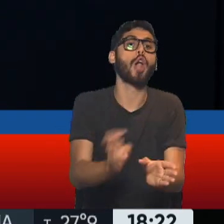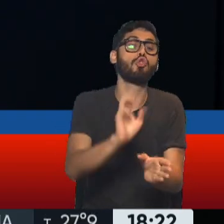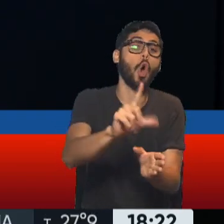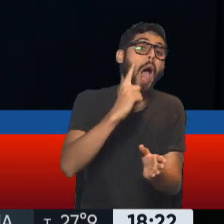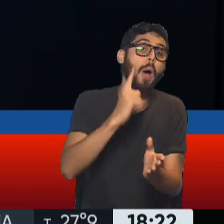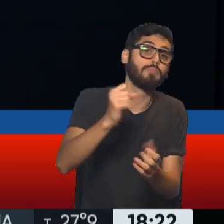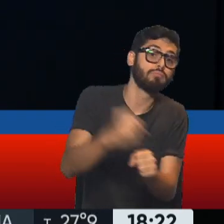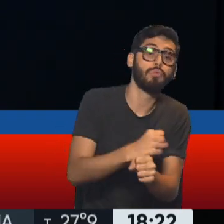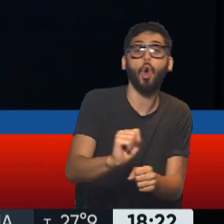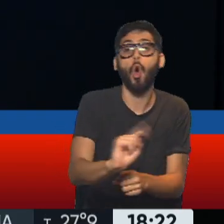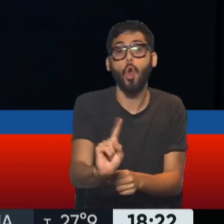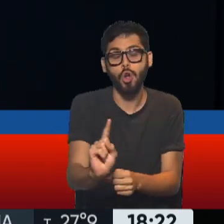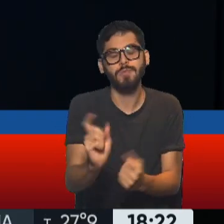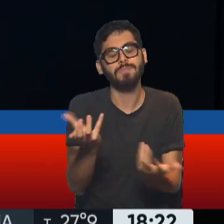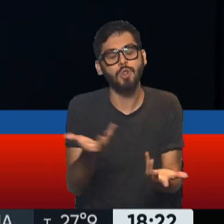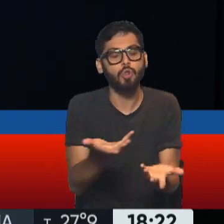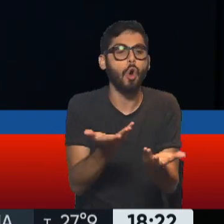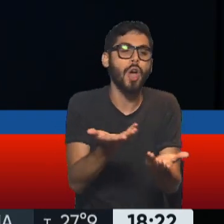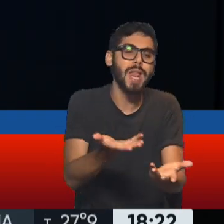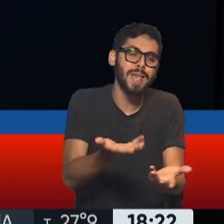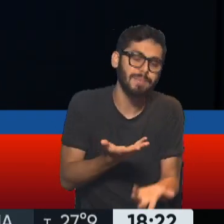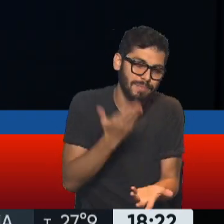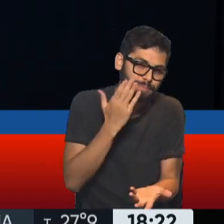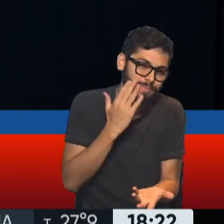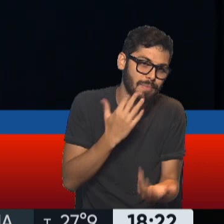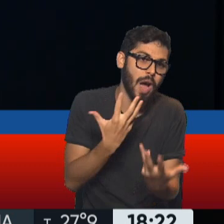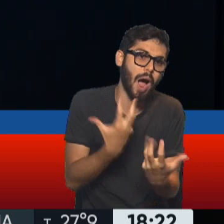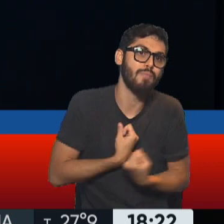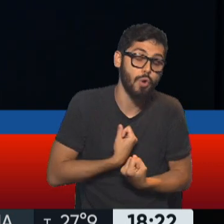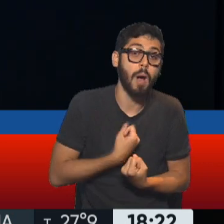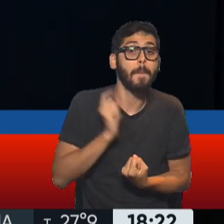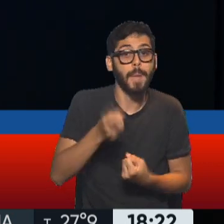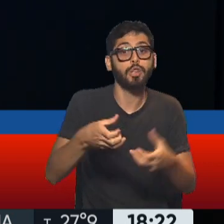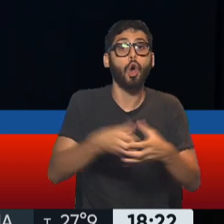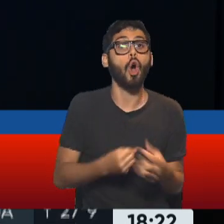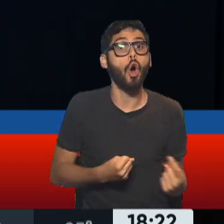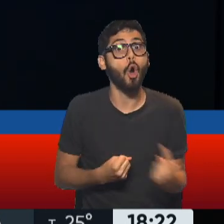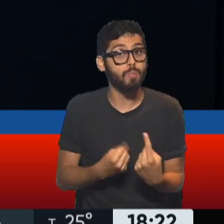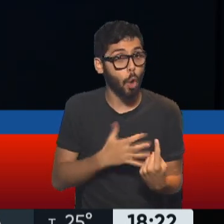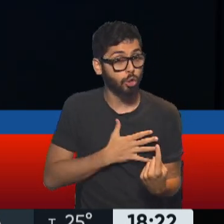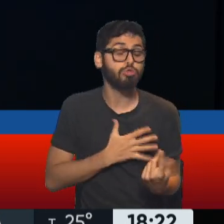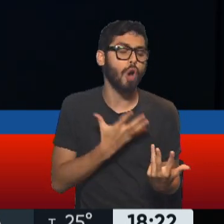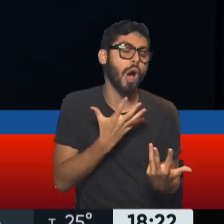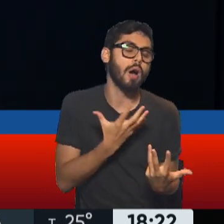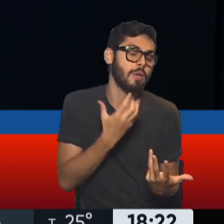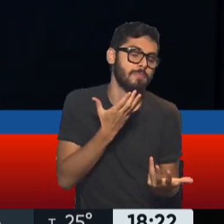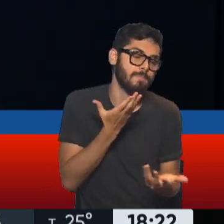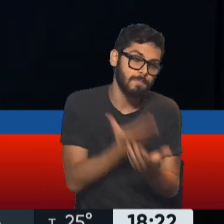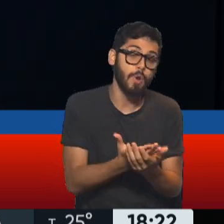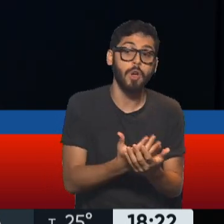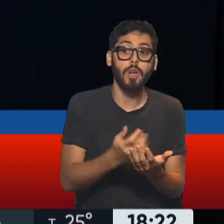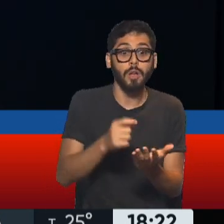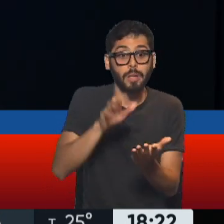a todos a acompañar a este proceso y también invito a la oposición. El programa va a ser más robusto si